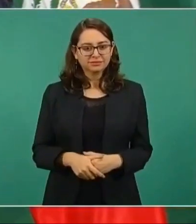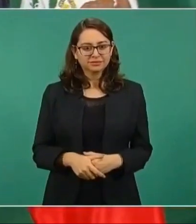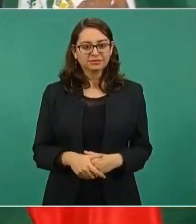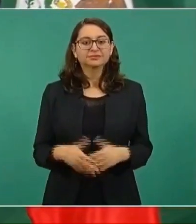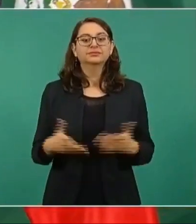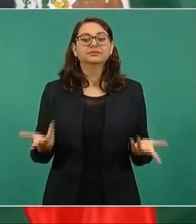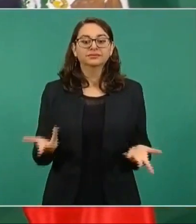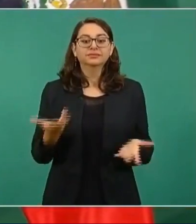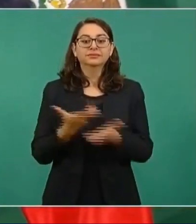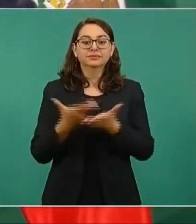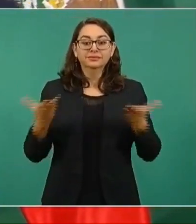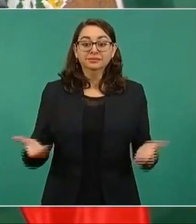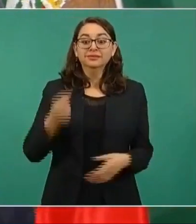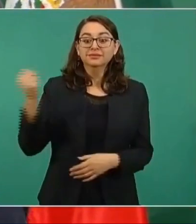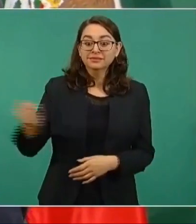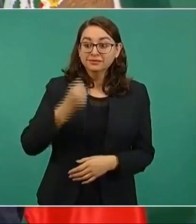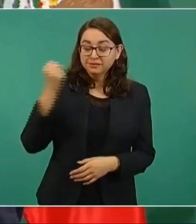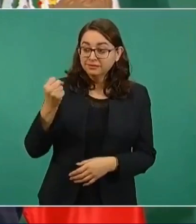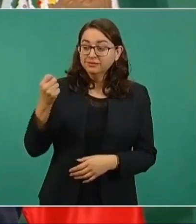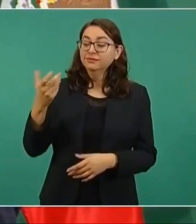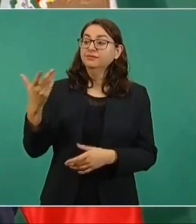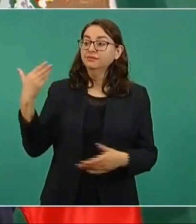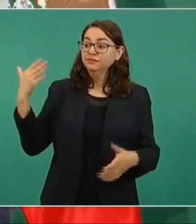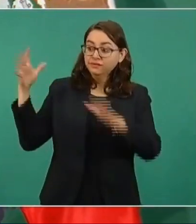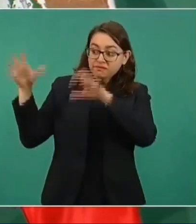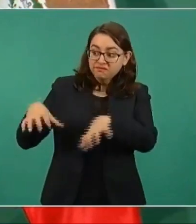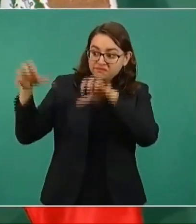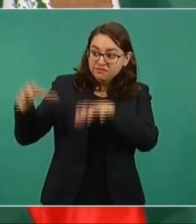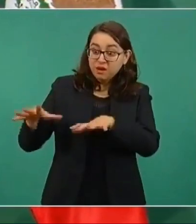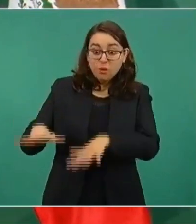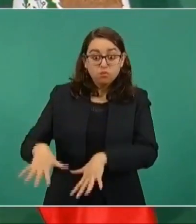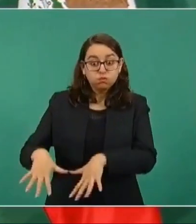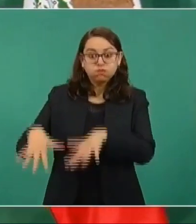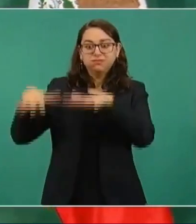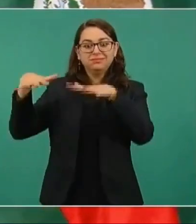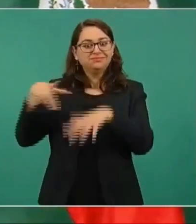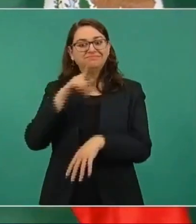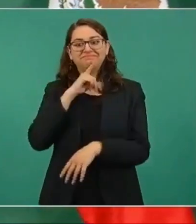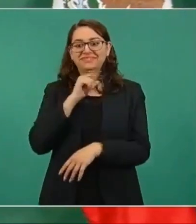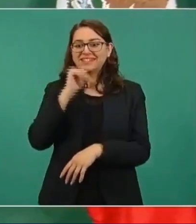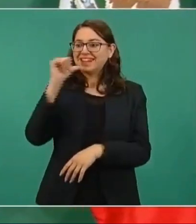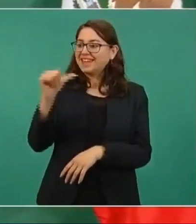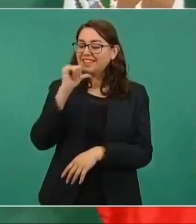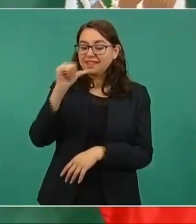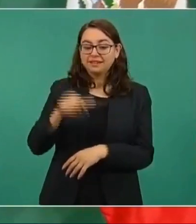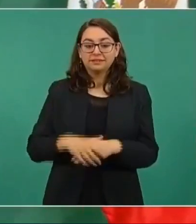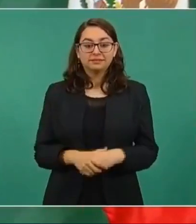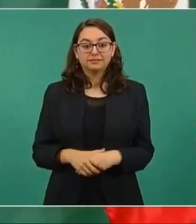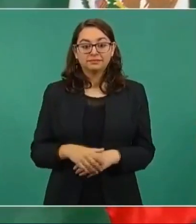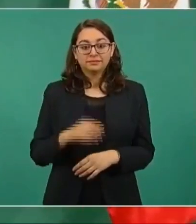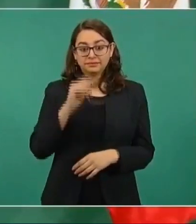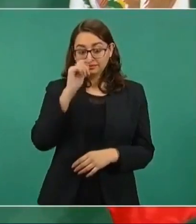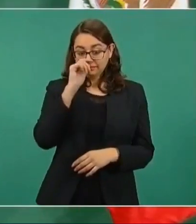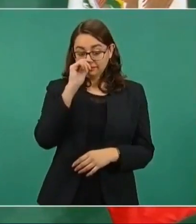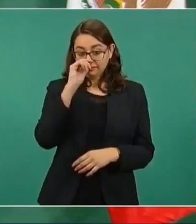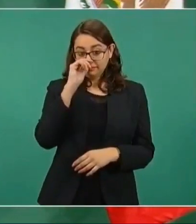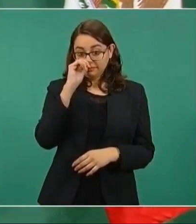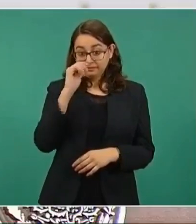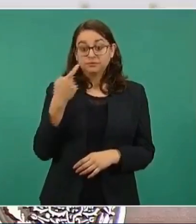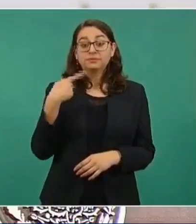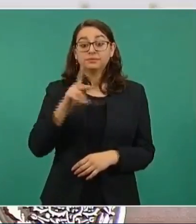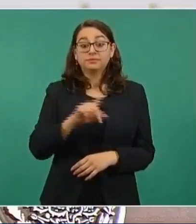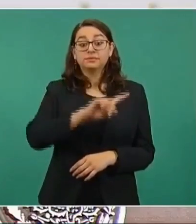Ahora afortunadamente no tuvimos problema. Sin embargo, como en julio, un